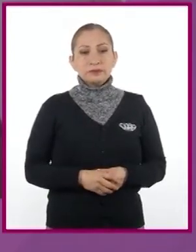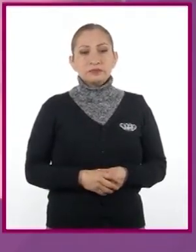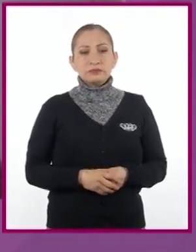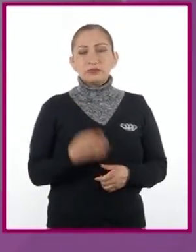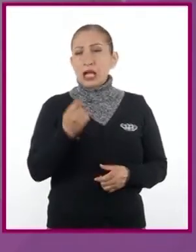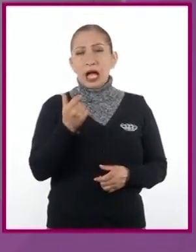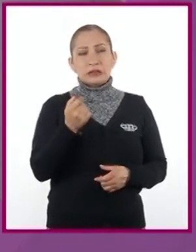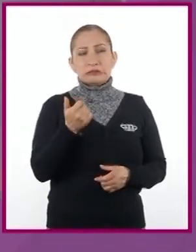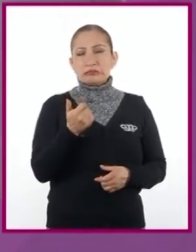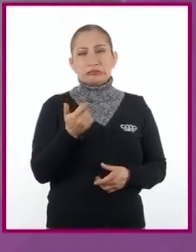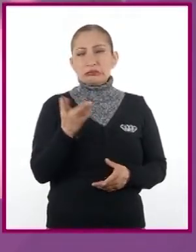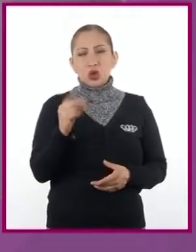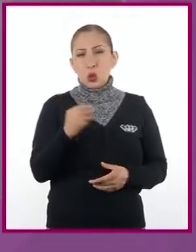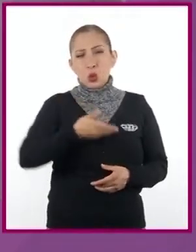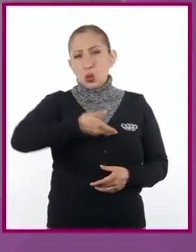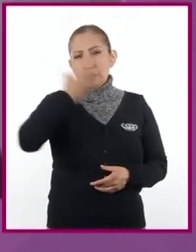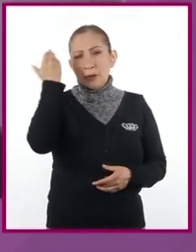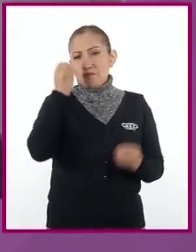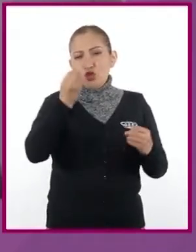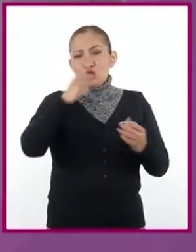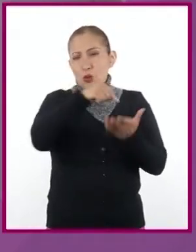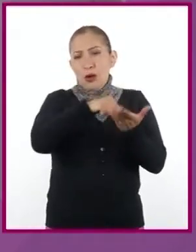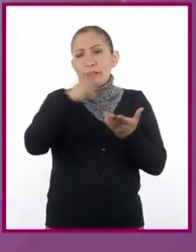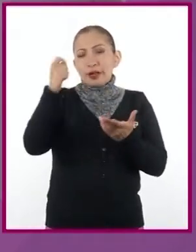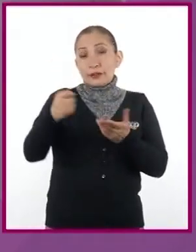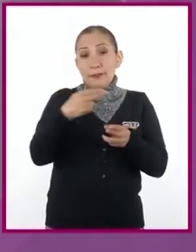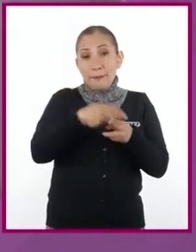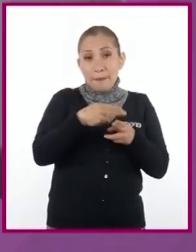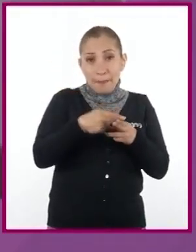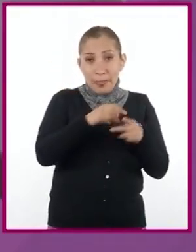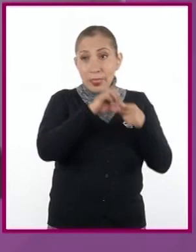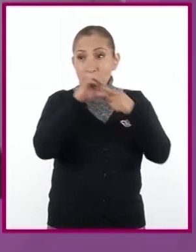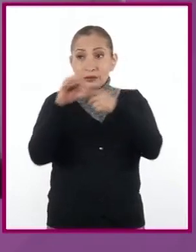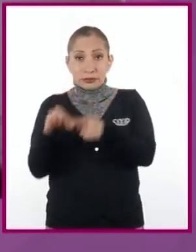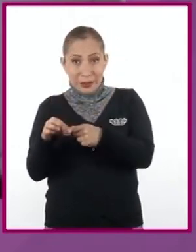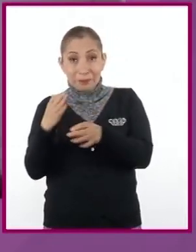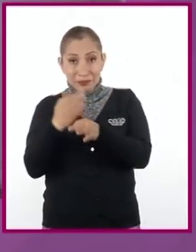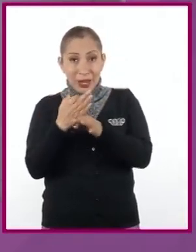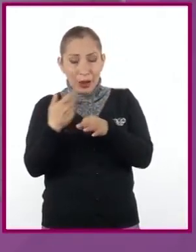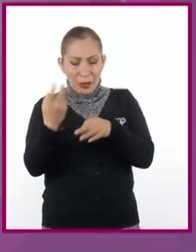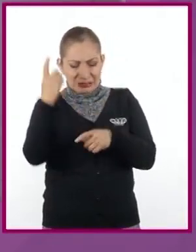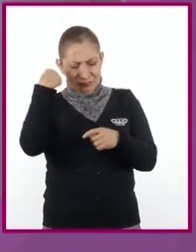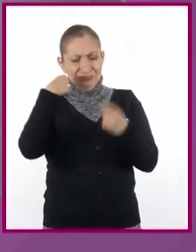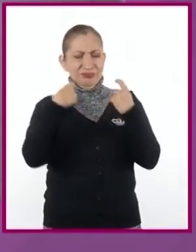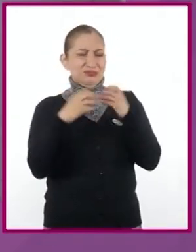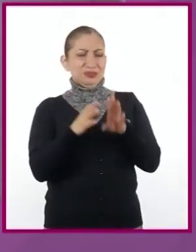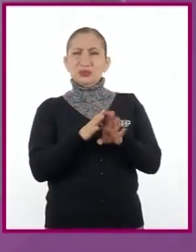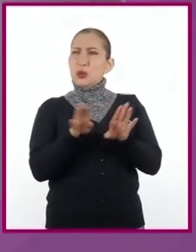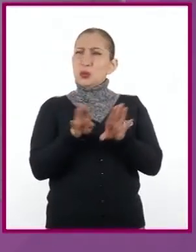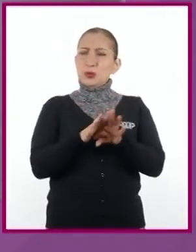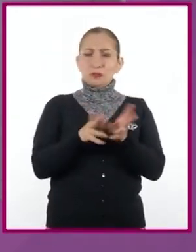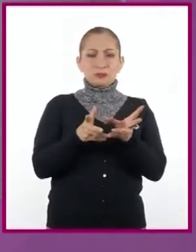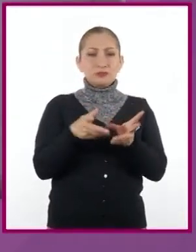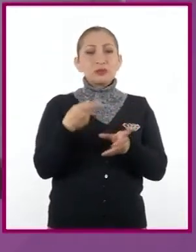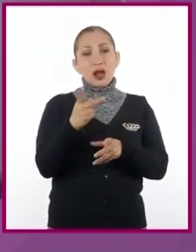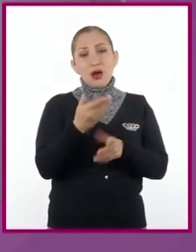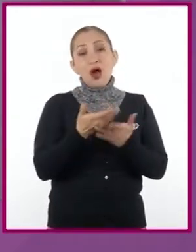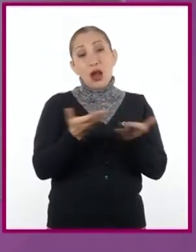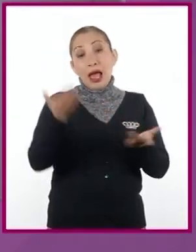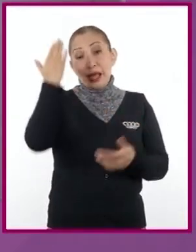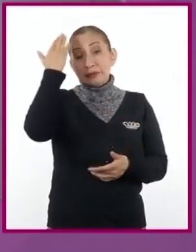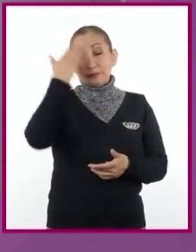Casi no sabía mucho de este lugar hasta que me llegaron como estas preguntas, pero pues ahora